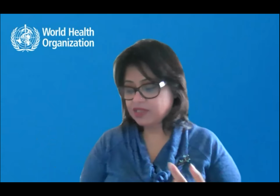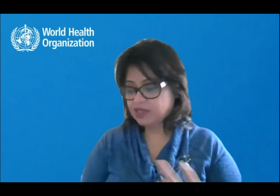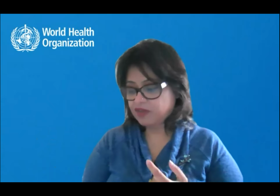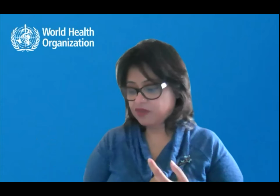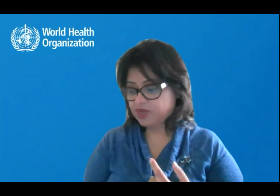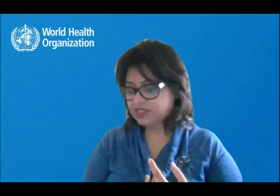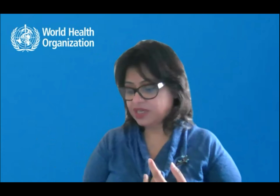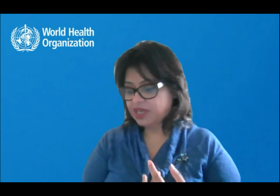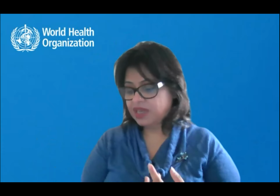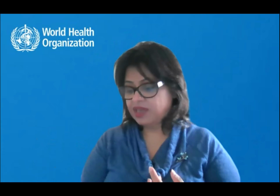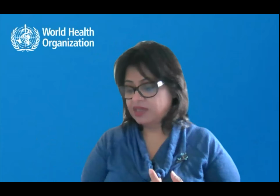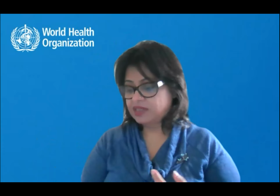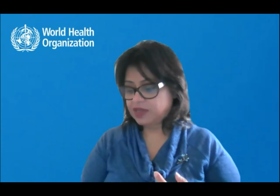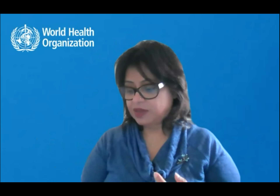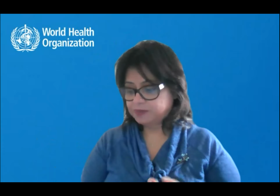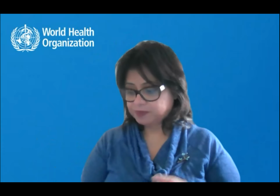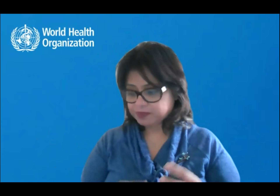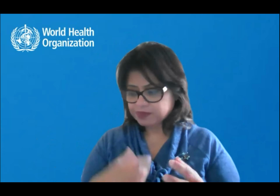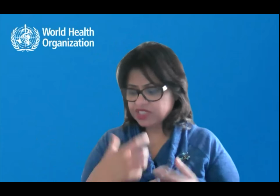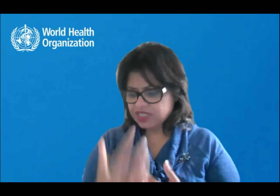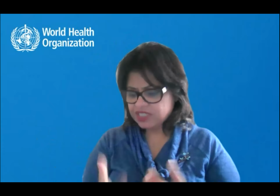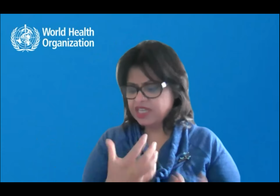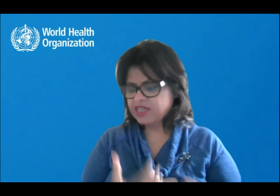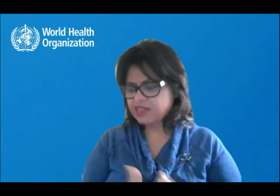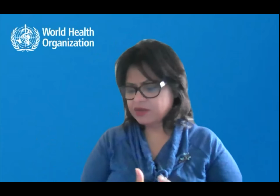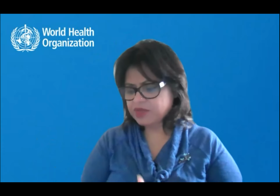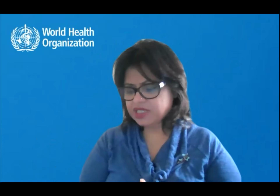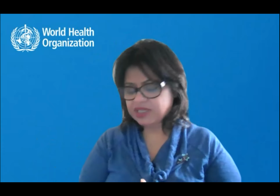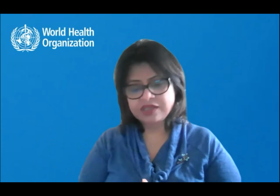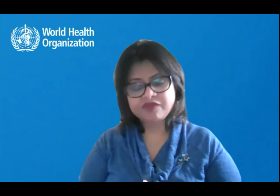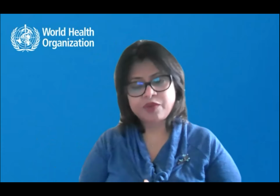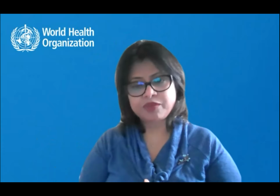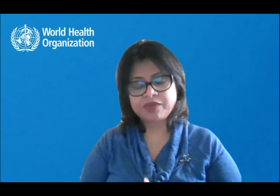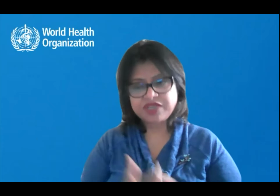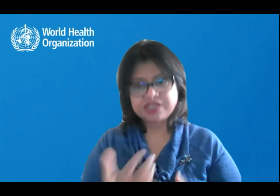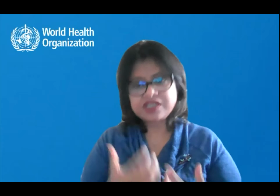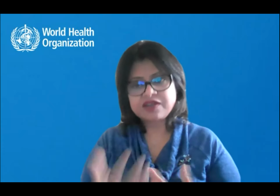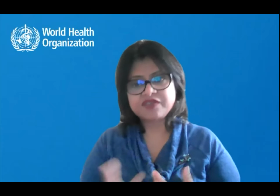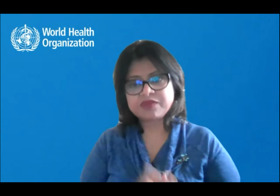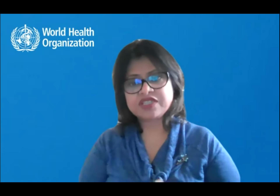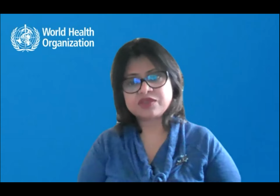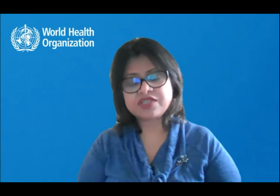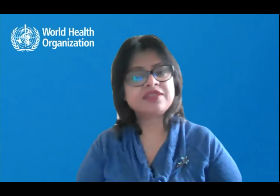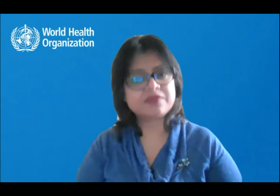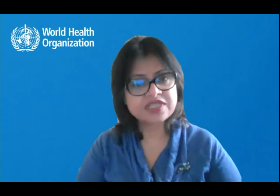información sobre el riesgo. Entonces, la priorización del riesgo y